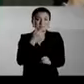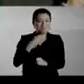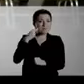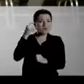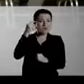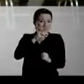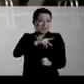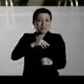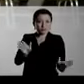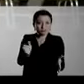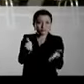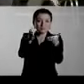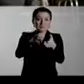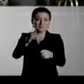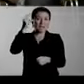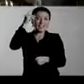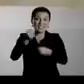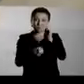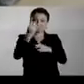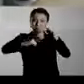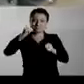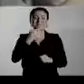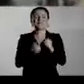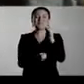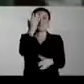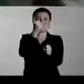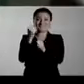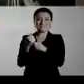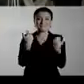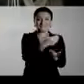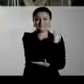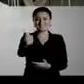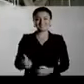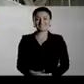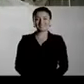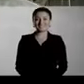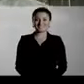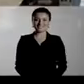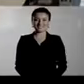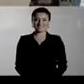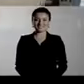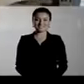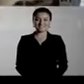capacitaciones, estímulos al emprendimiento y nuevos empleos para todos.